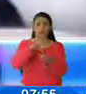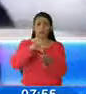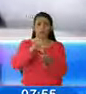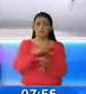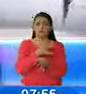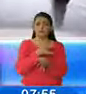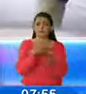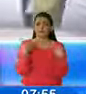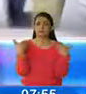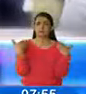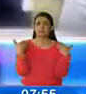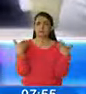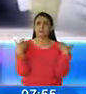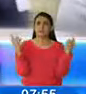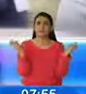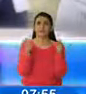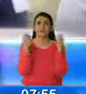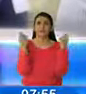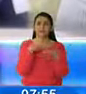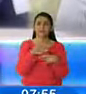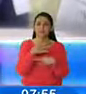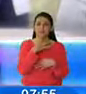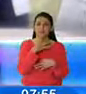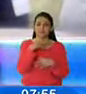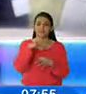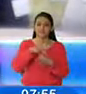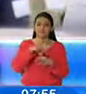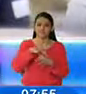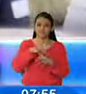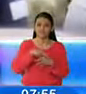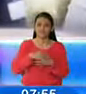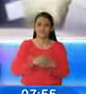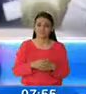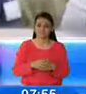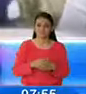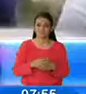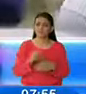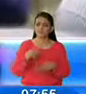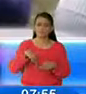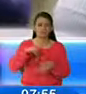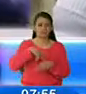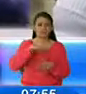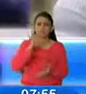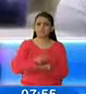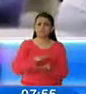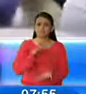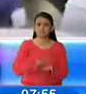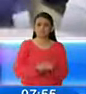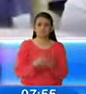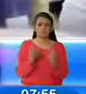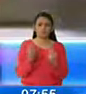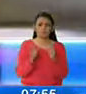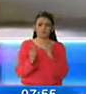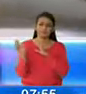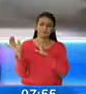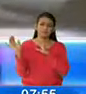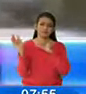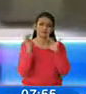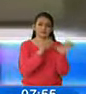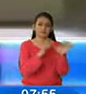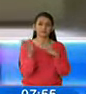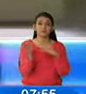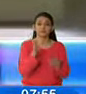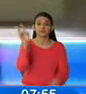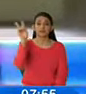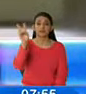entusiasmo se está desarrollando esta fiesta cívica de elección popular con normalidad, mucha afluencia. En